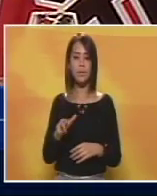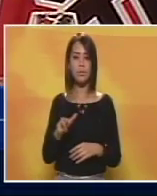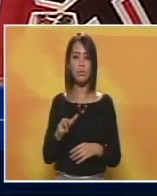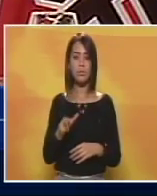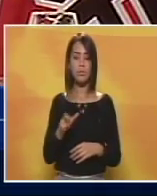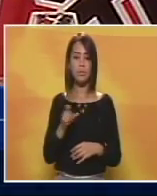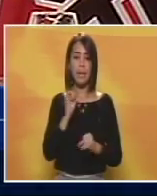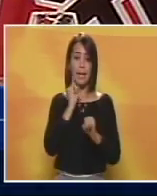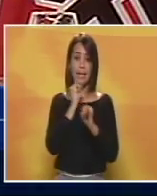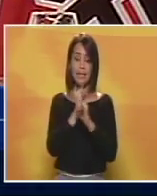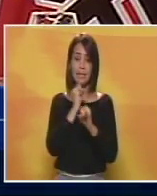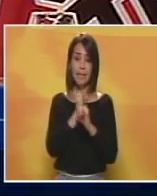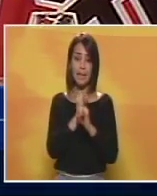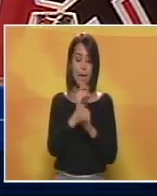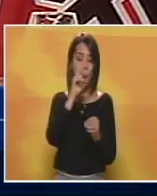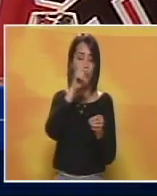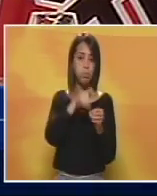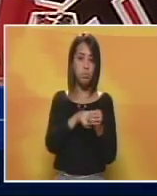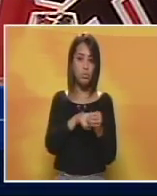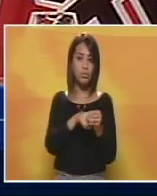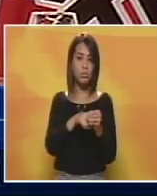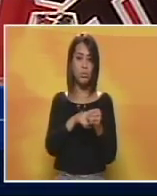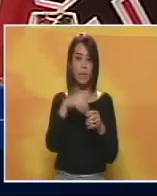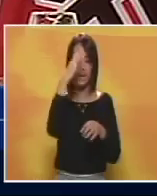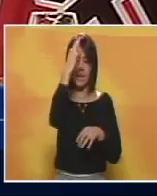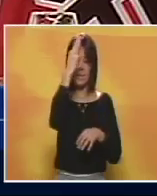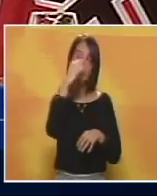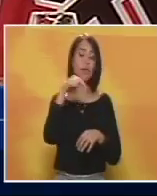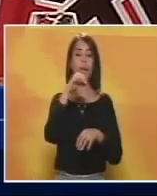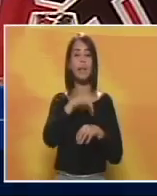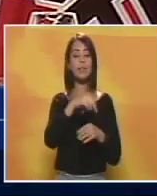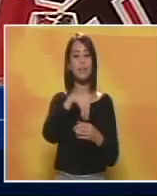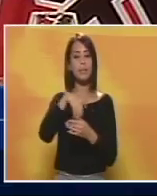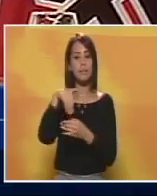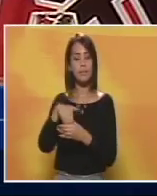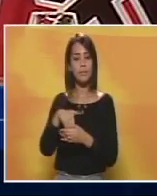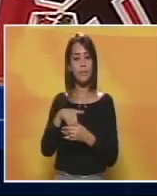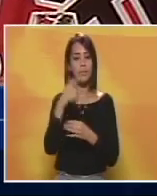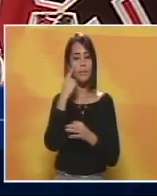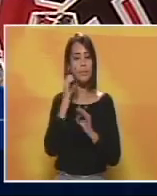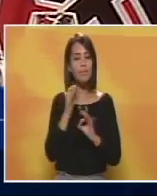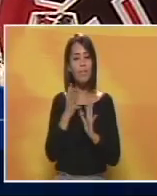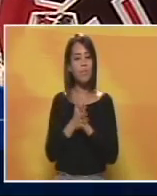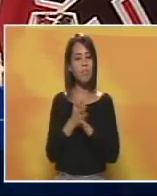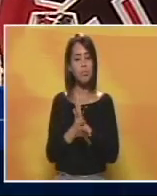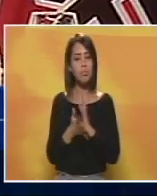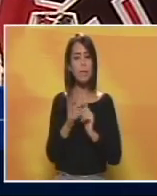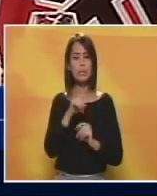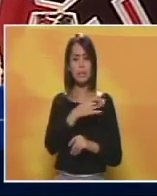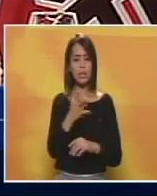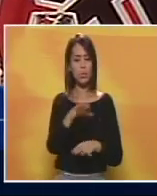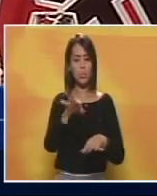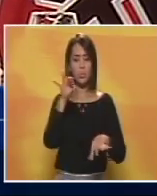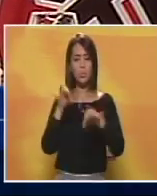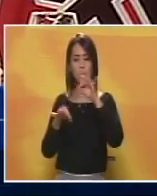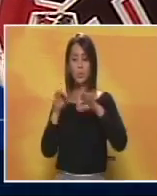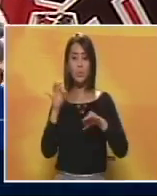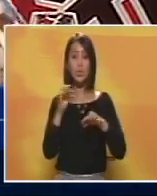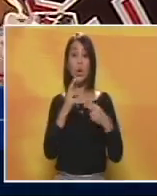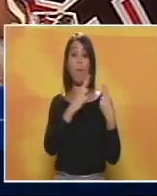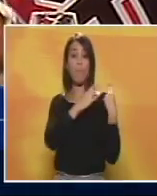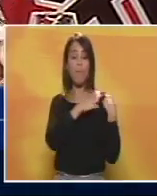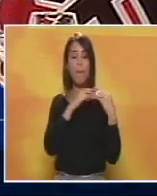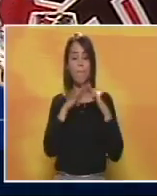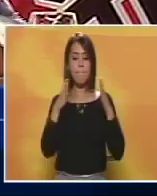se metan en el sitio oficial del Consejo para ver en el registro electoral si particularmente fueron seleccionados como miembros de